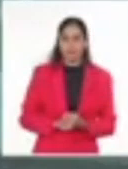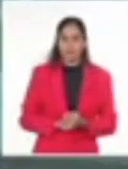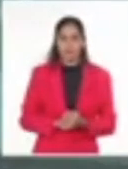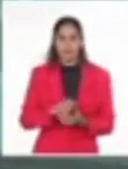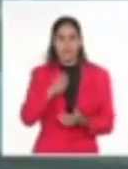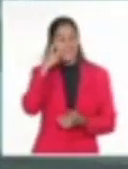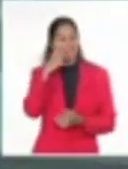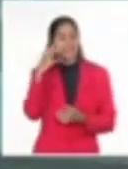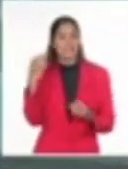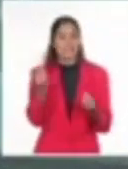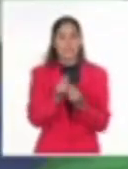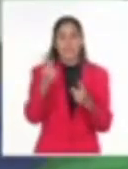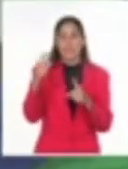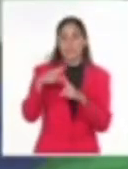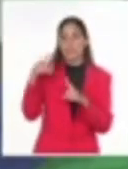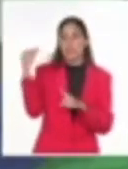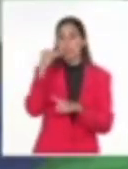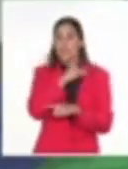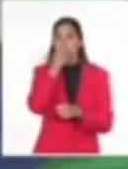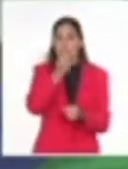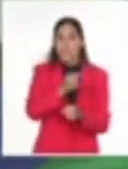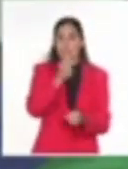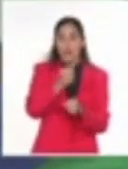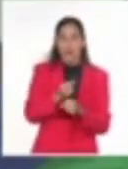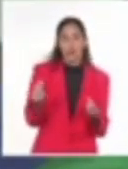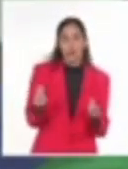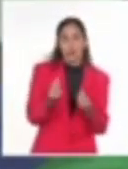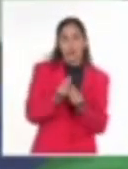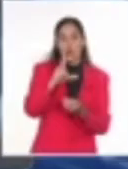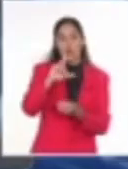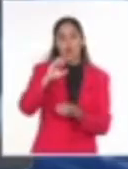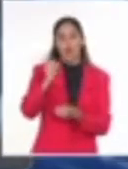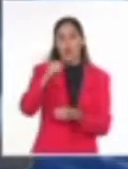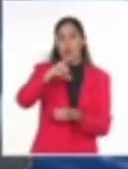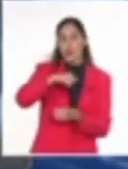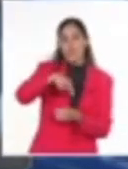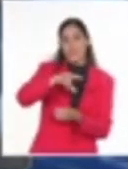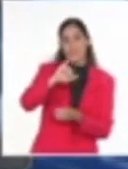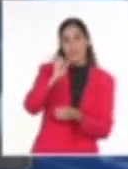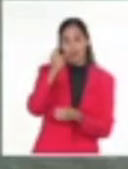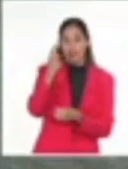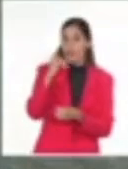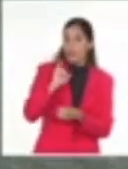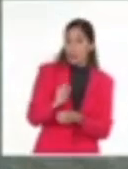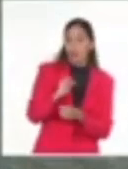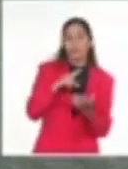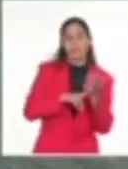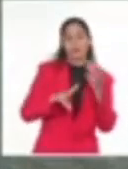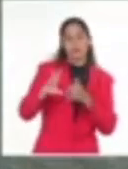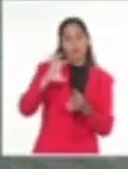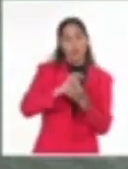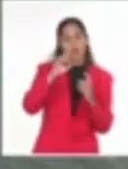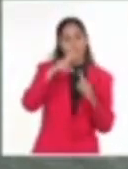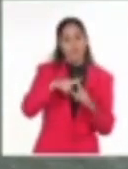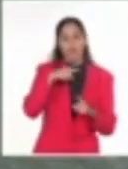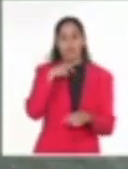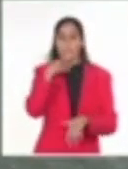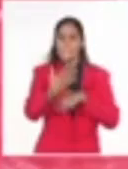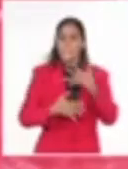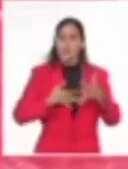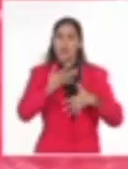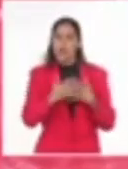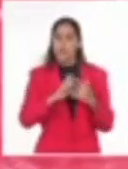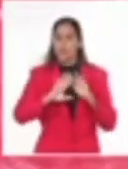los Trabajadores del Grupo Empresarial de Logística del Ministerio de la Agricultura en Guantánamo responde al banco de problemas de la entidad, con lo